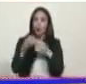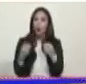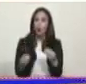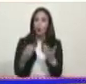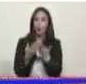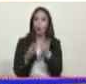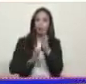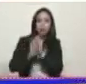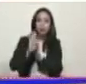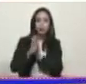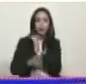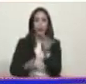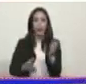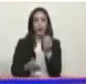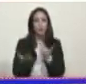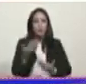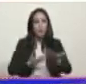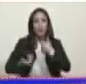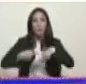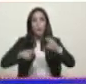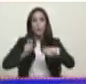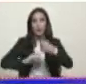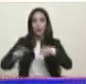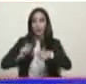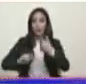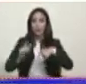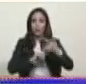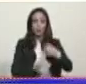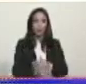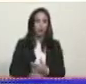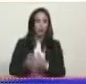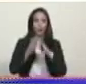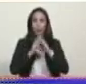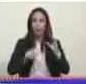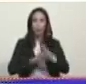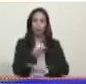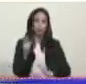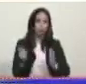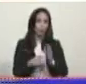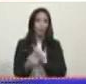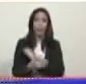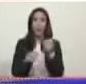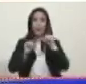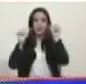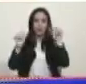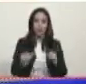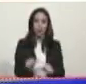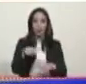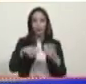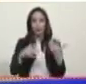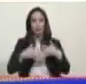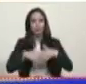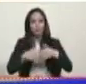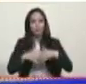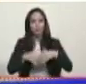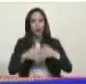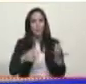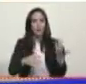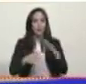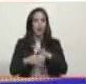productivo, la distribución y comercialización de toda la industria automotriz nacional en